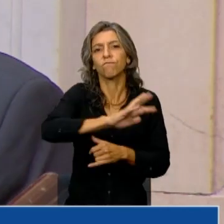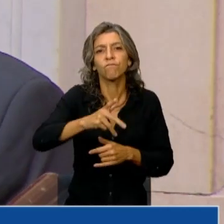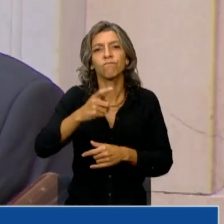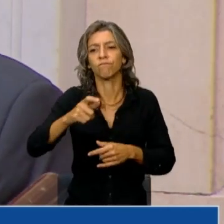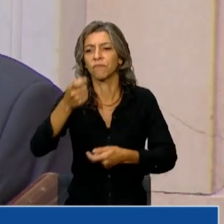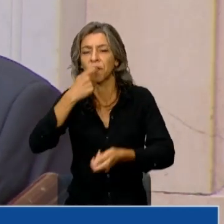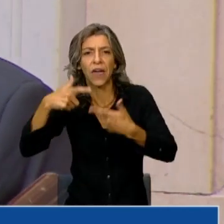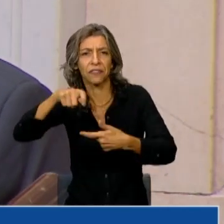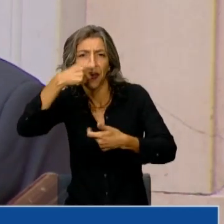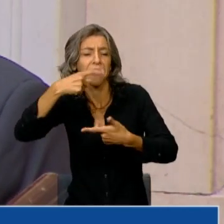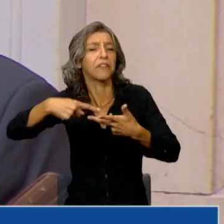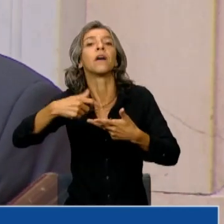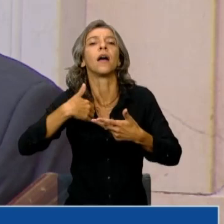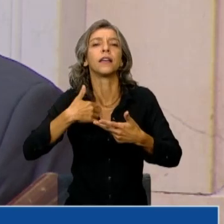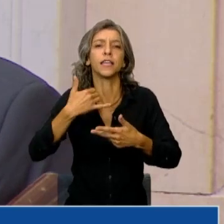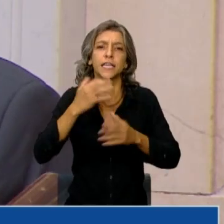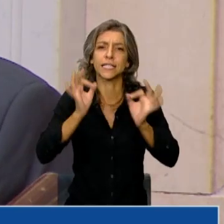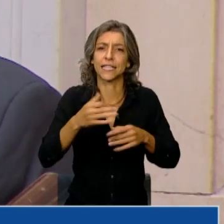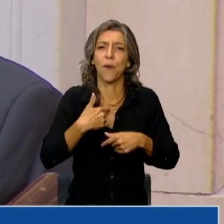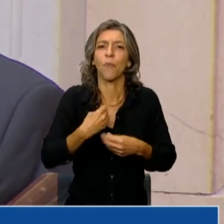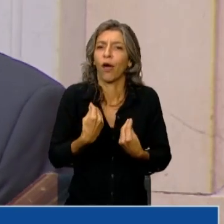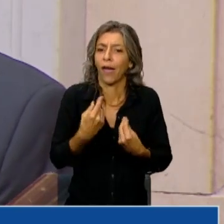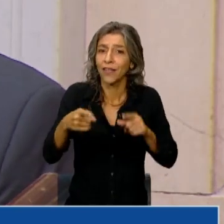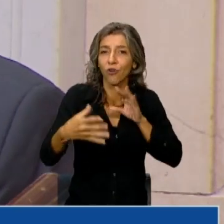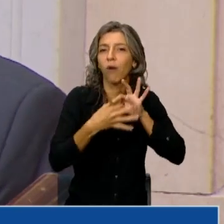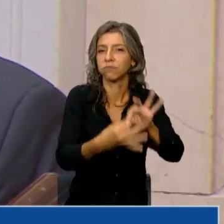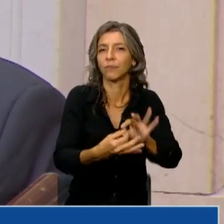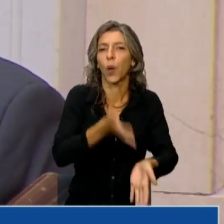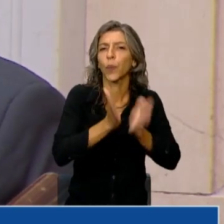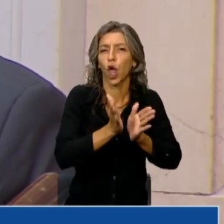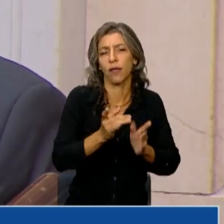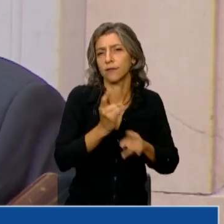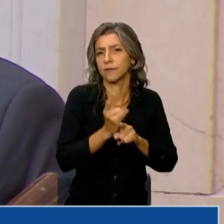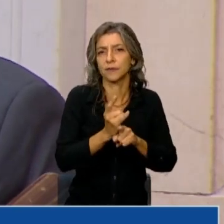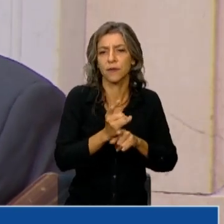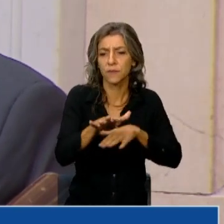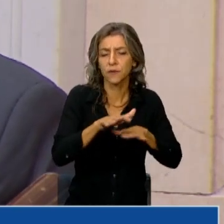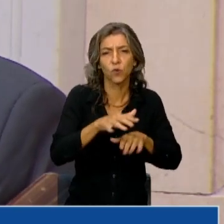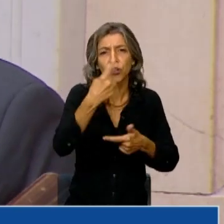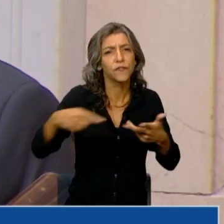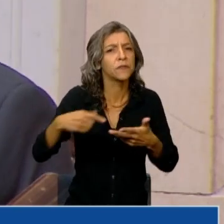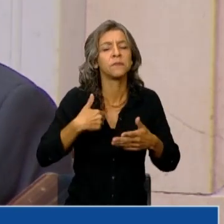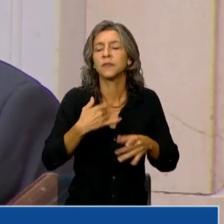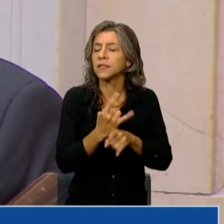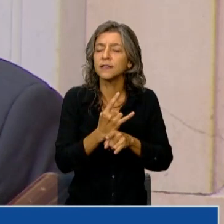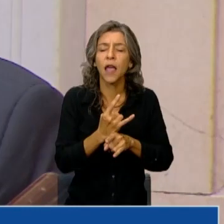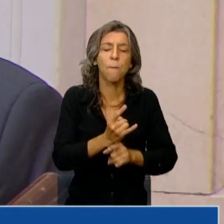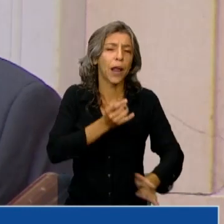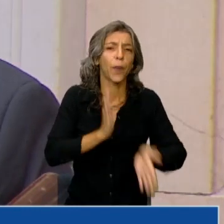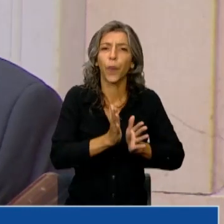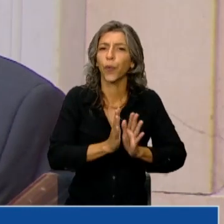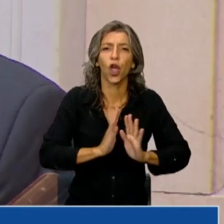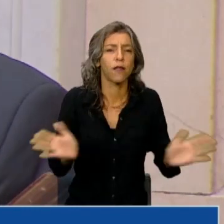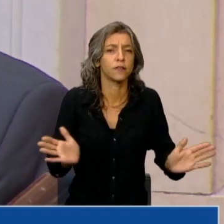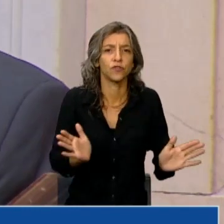viviendo Rosario son básicamente cuatro. El primero es la violencia. Cada hecho que sucede en mi ciudad, en la ciudad de Rosario, es cada